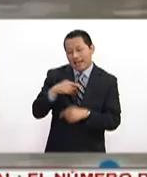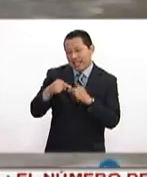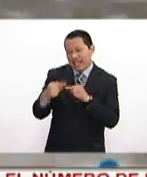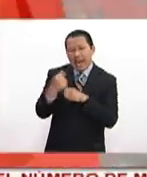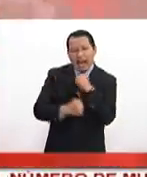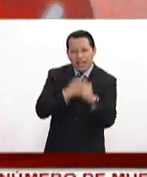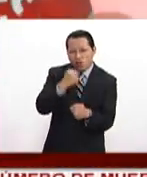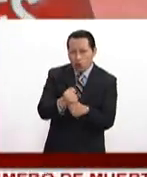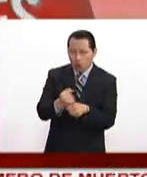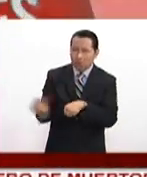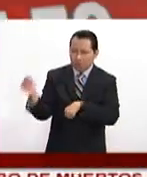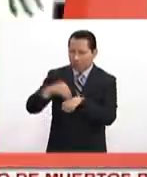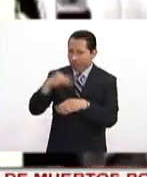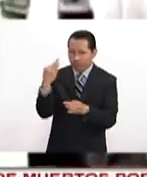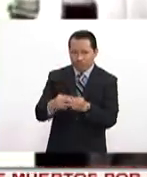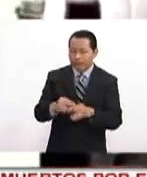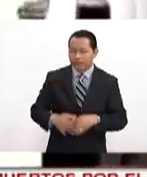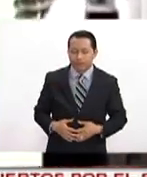año.